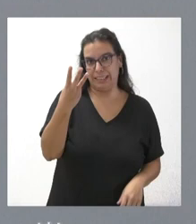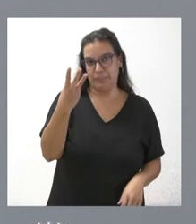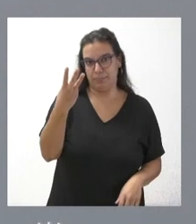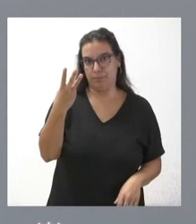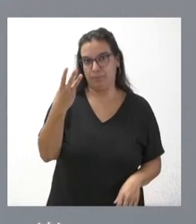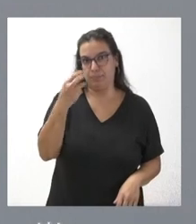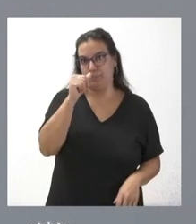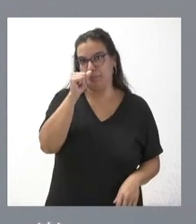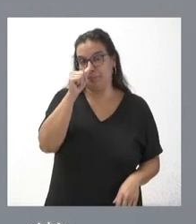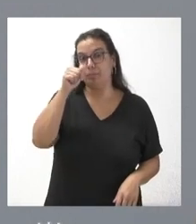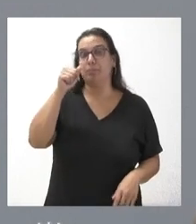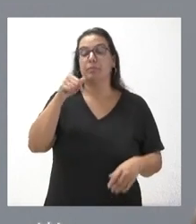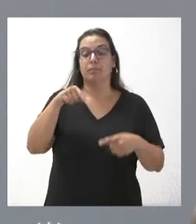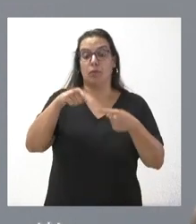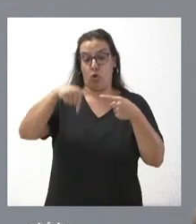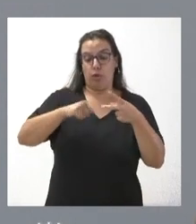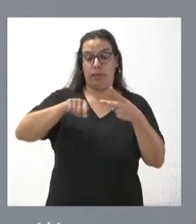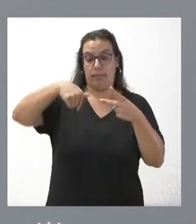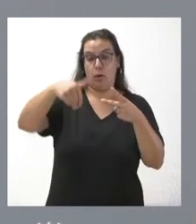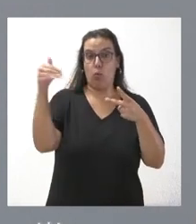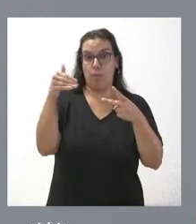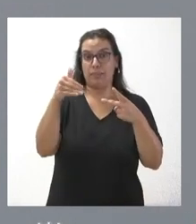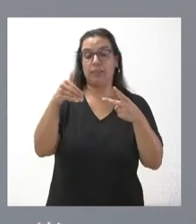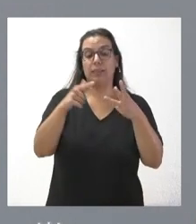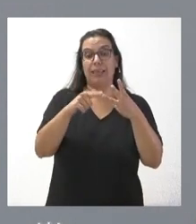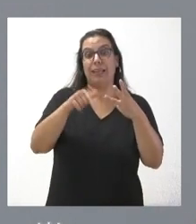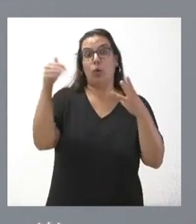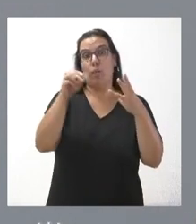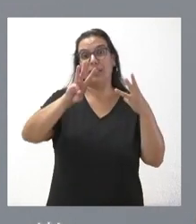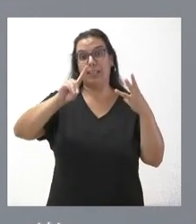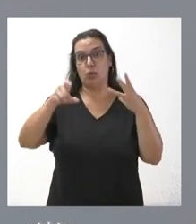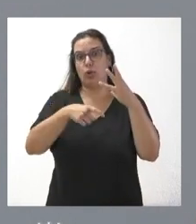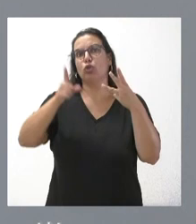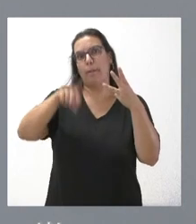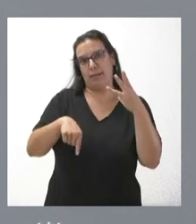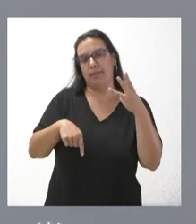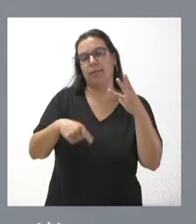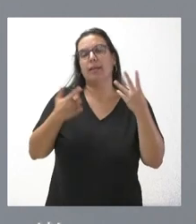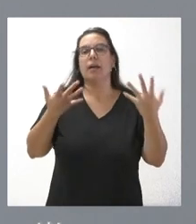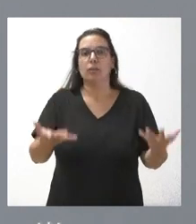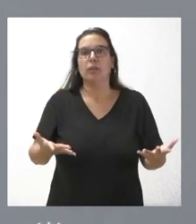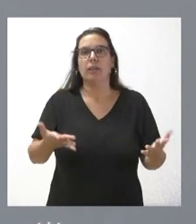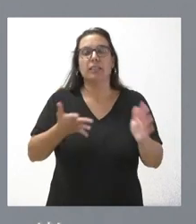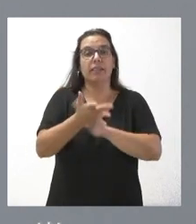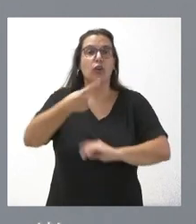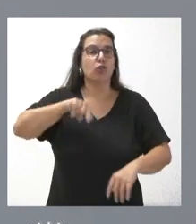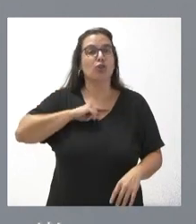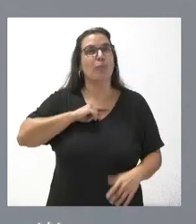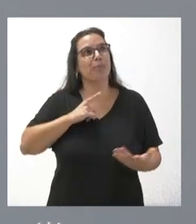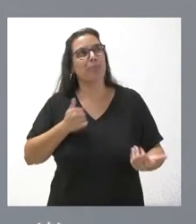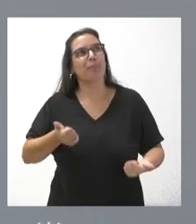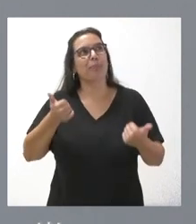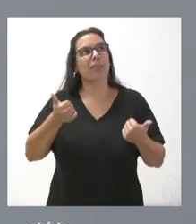León. Tendremos este próximo jueves y el día 31 de agosto también y, por tanto, nosotros estamos en la idea